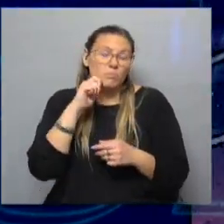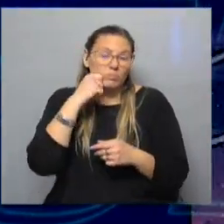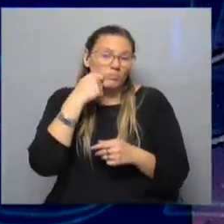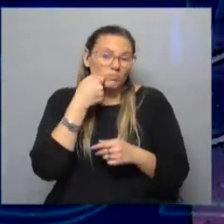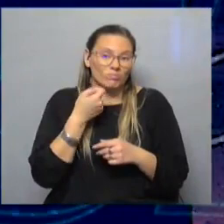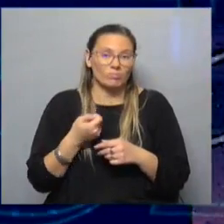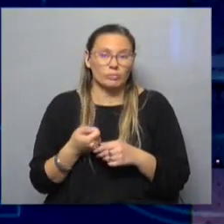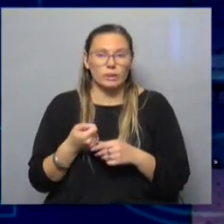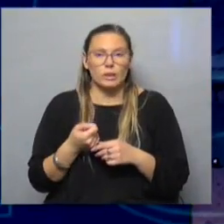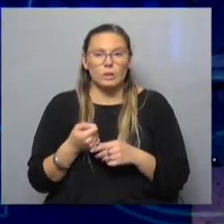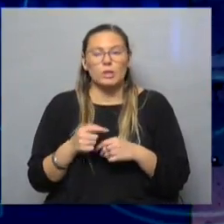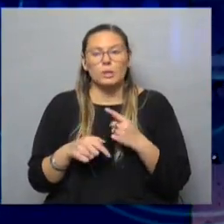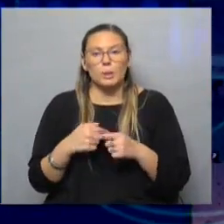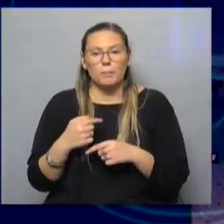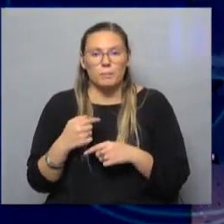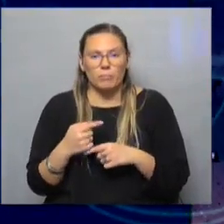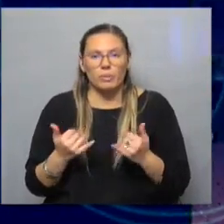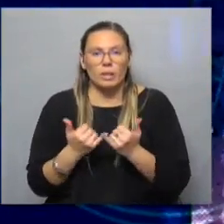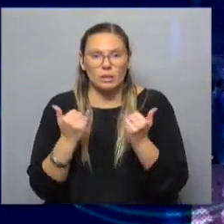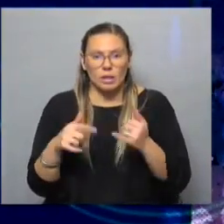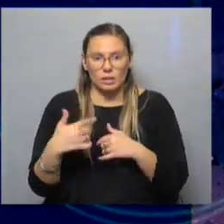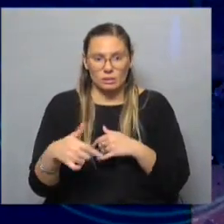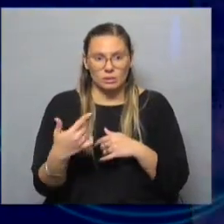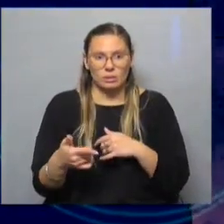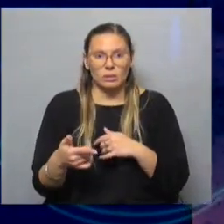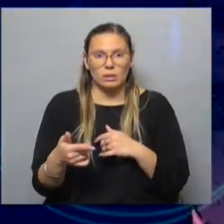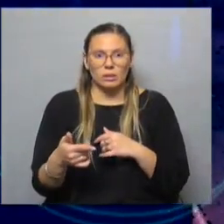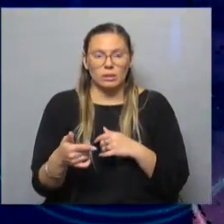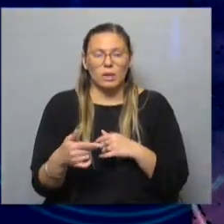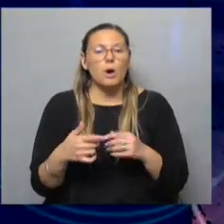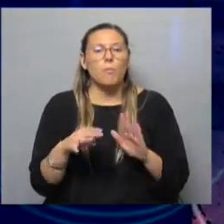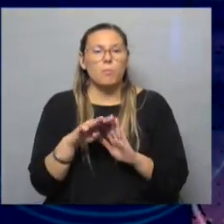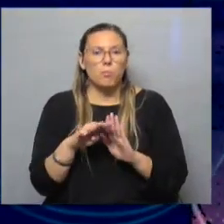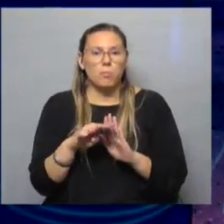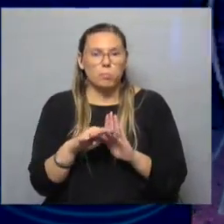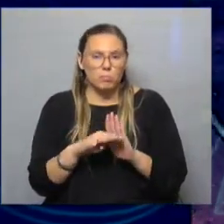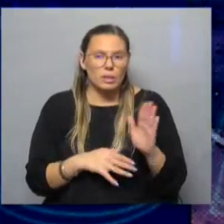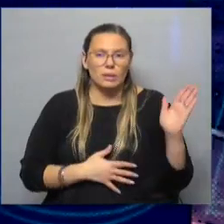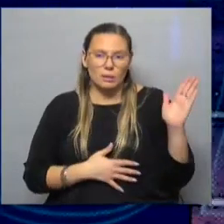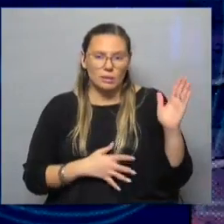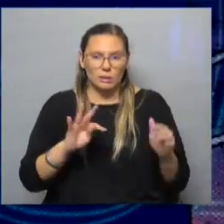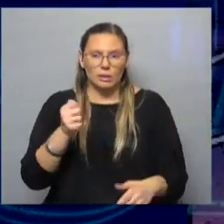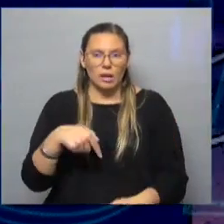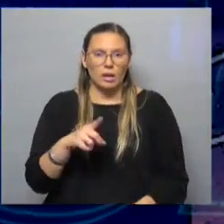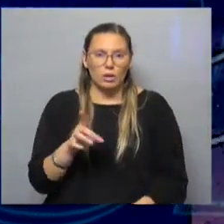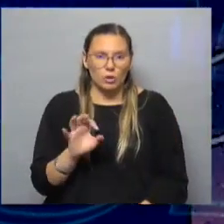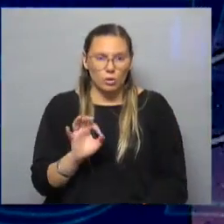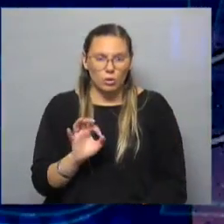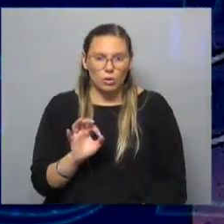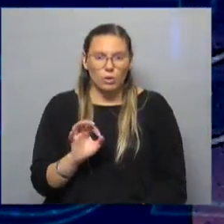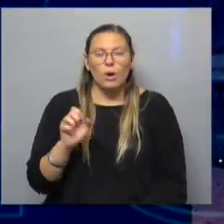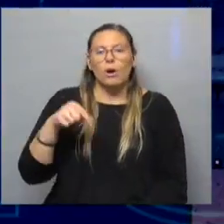después va a haber, los días siguientes va a haber programaciones de tango, de